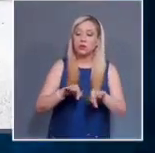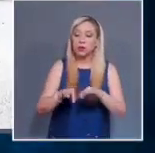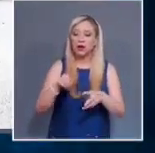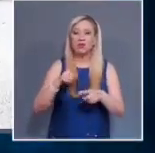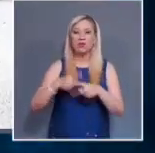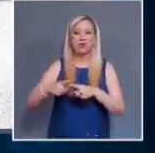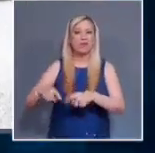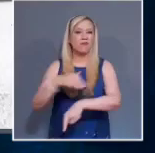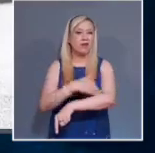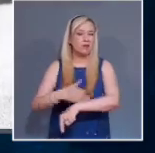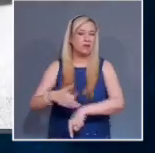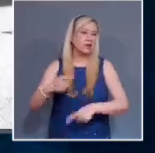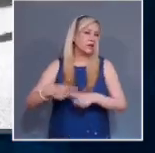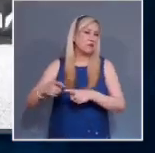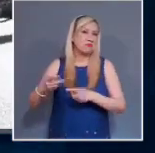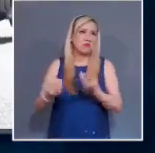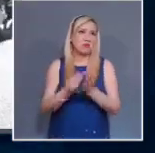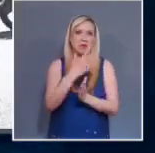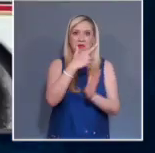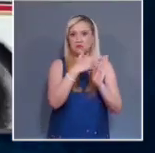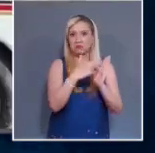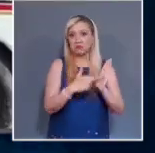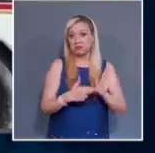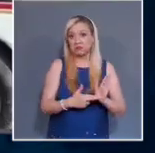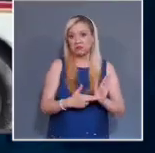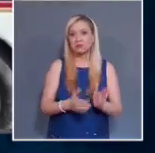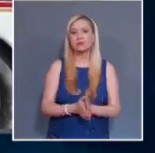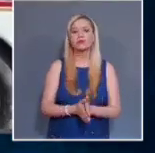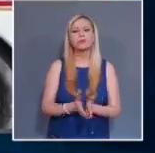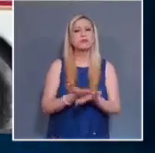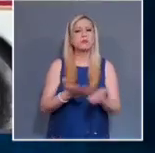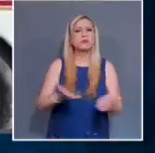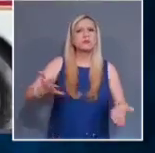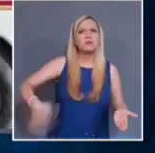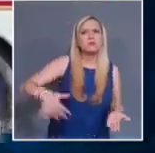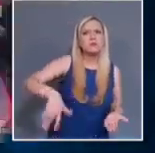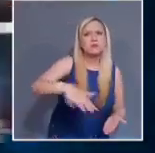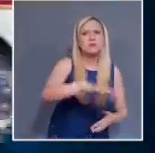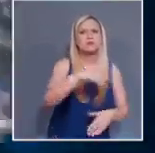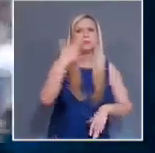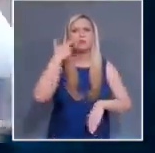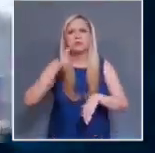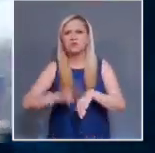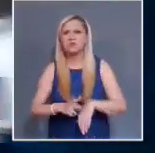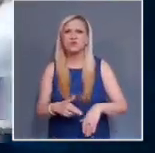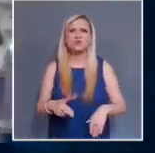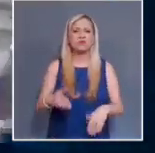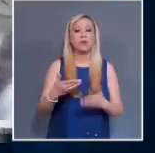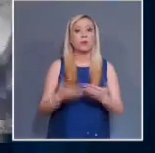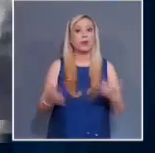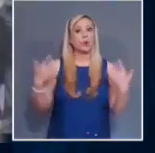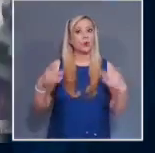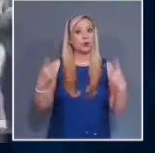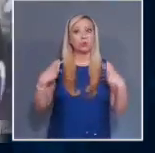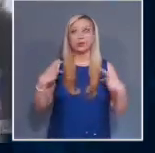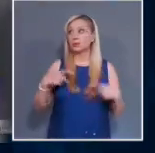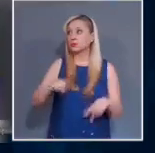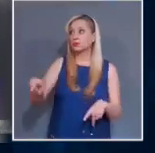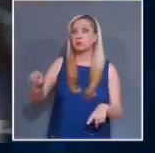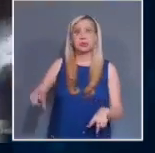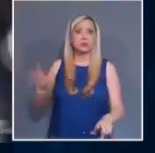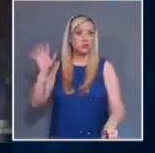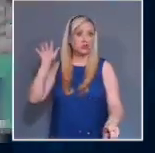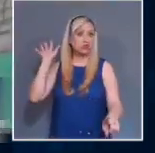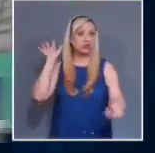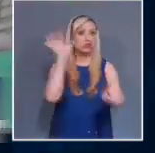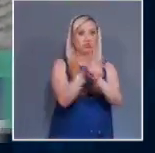La llamada Operación Búsqueda de Bandidos ha provocado diversos linchamientos a presuntos delincuentes por parte de civiles debido a la grave violencia que